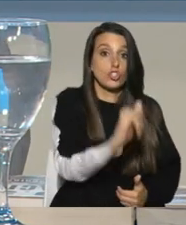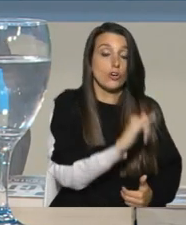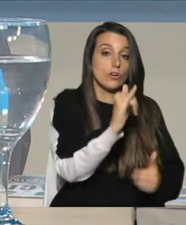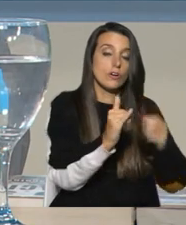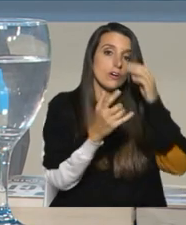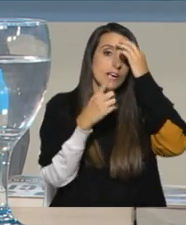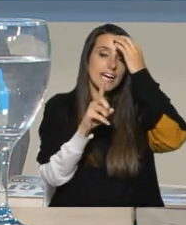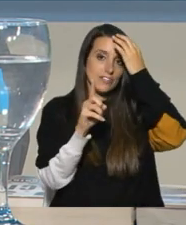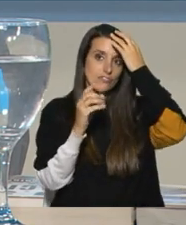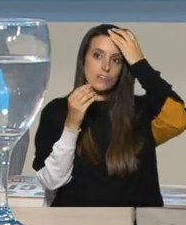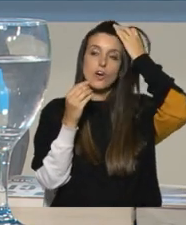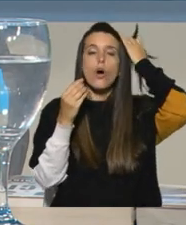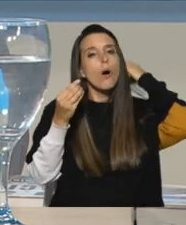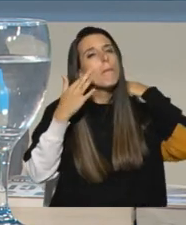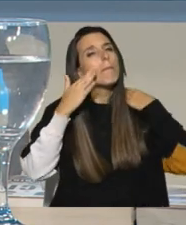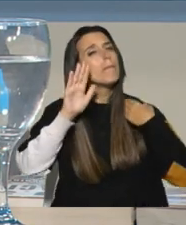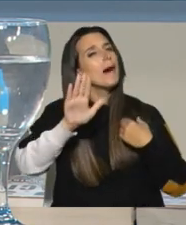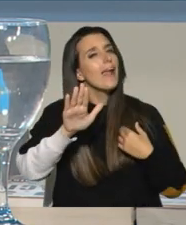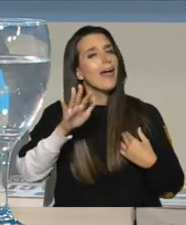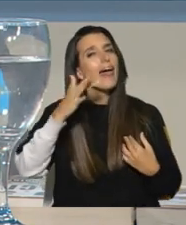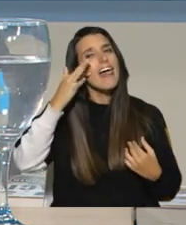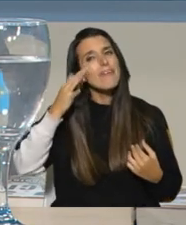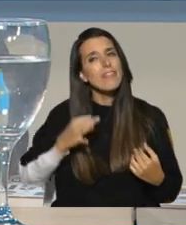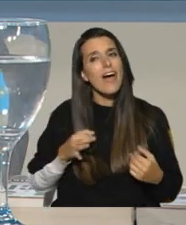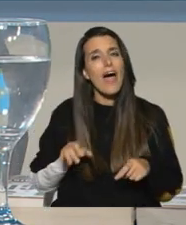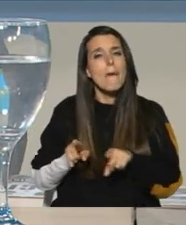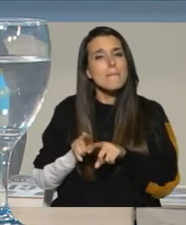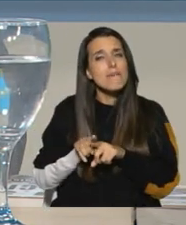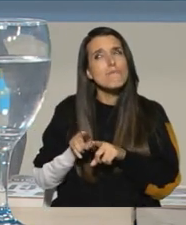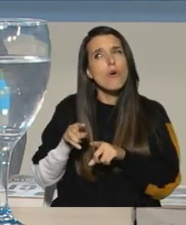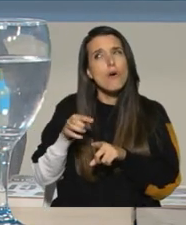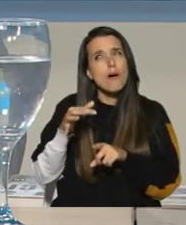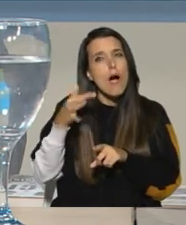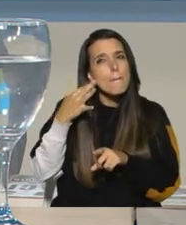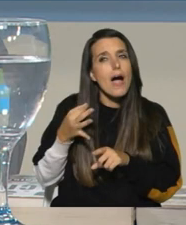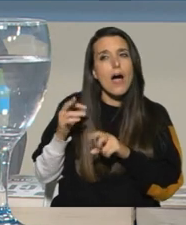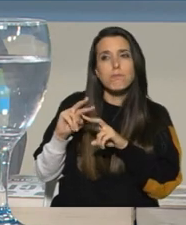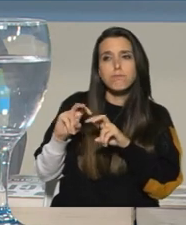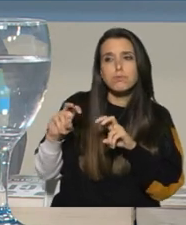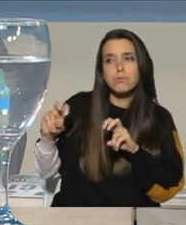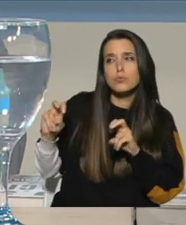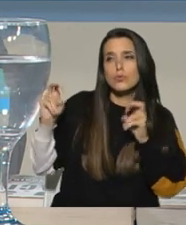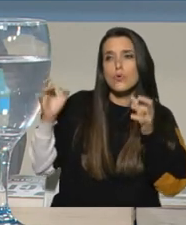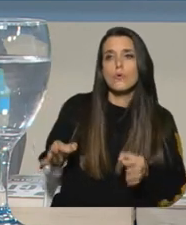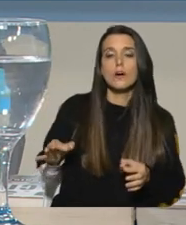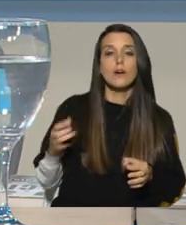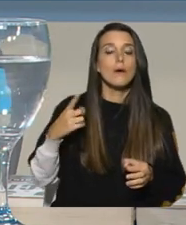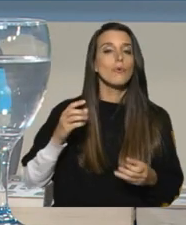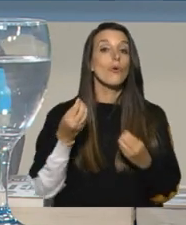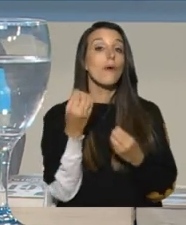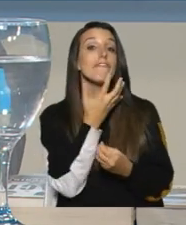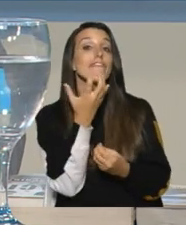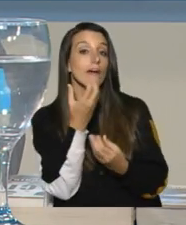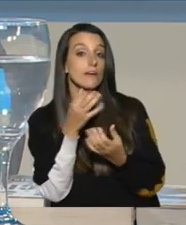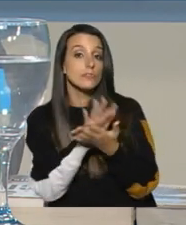previo chequeo de que realmente estamos hablando de cosas fidedignas, pero que en definitiva lo trágico es que siguen